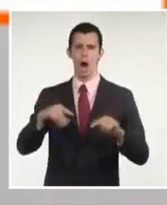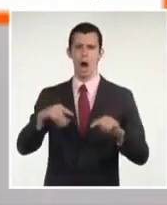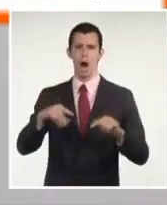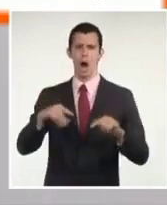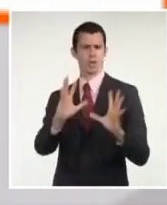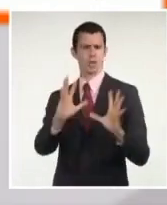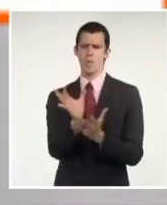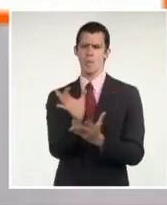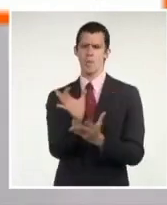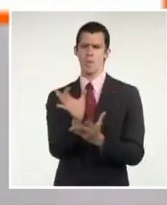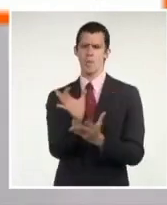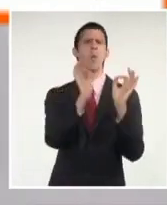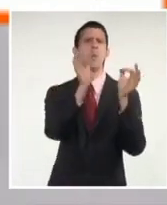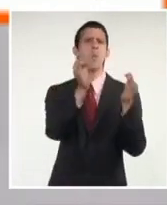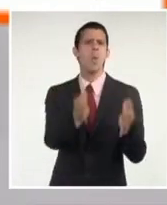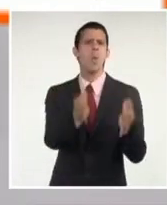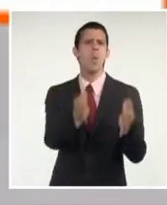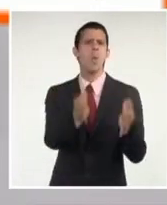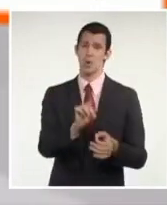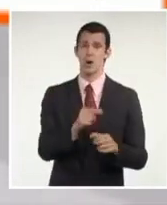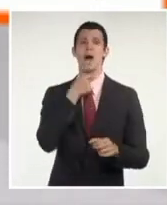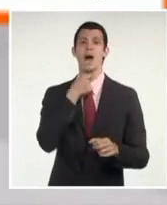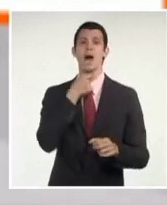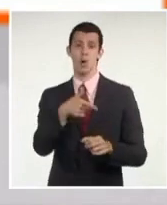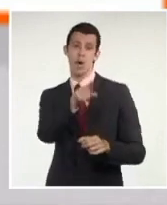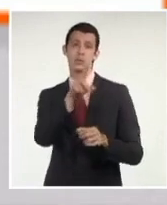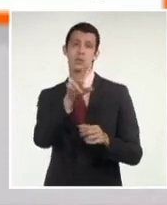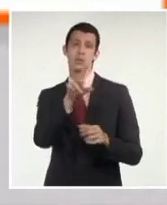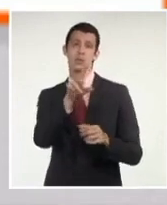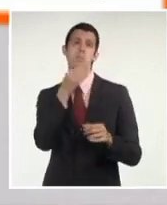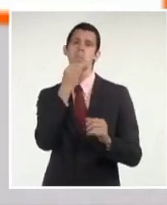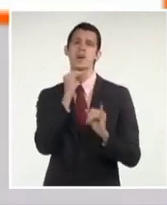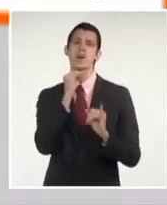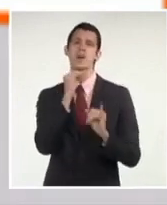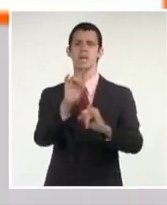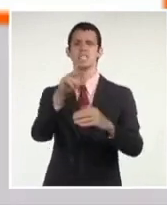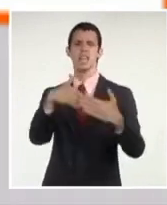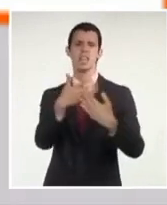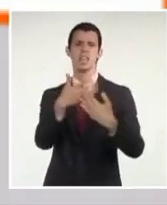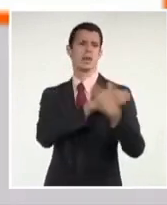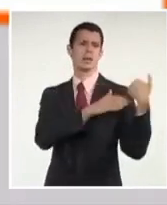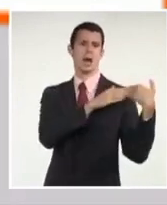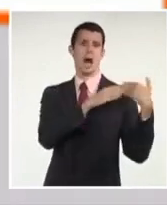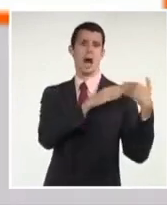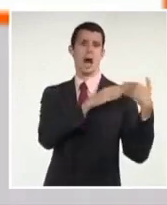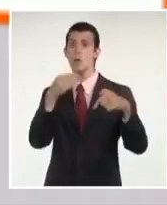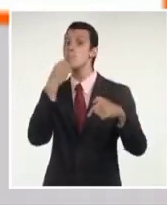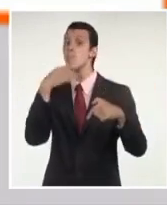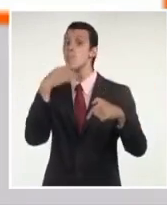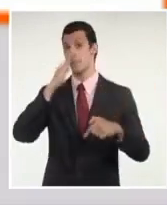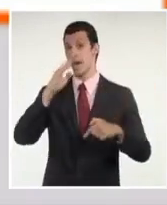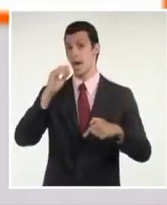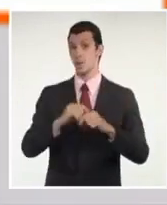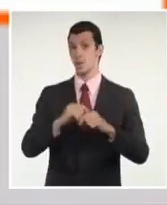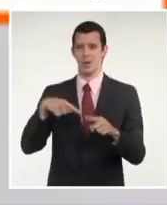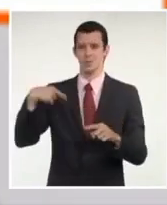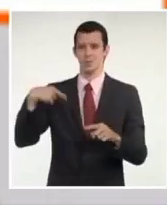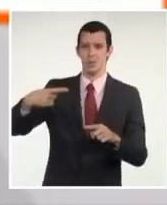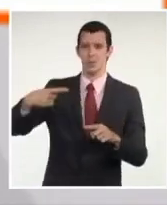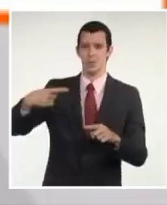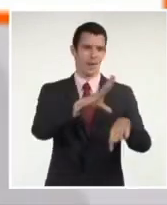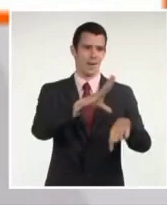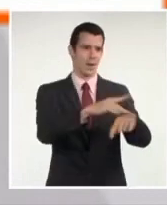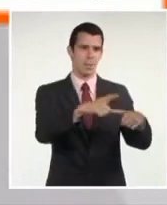estática. Uno ve una información de hace 15 días y una semana después ya van cambiando por los reportes en los países. Y en junio,